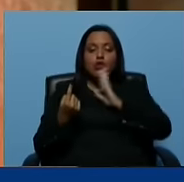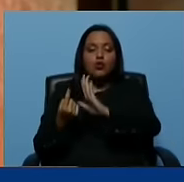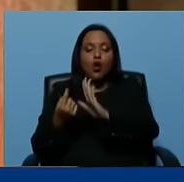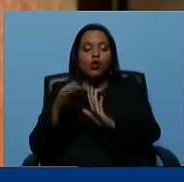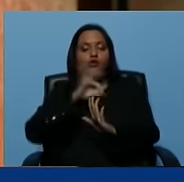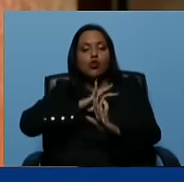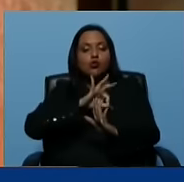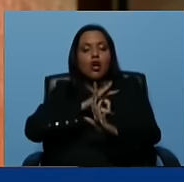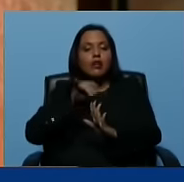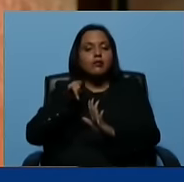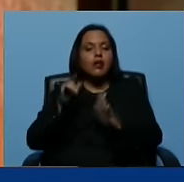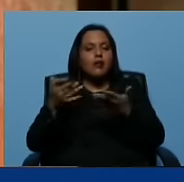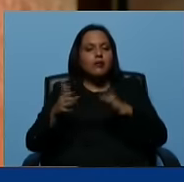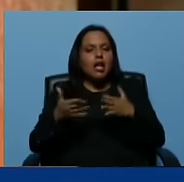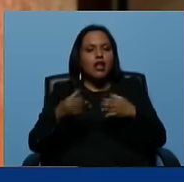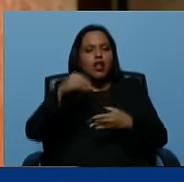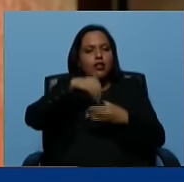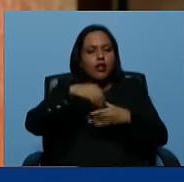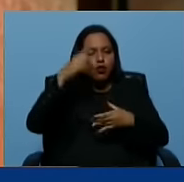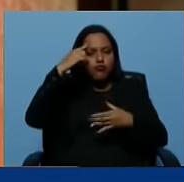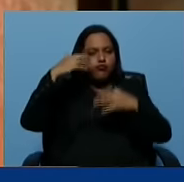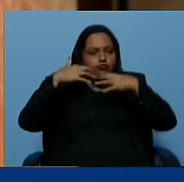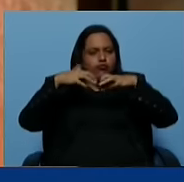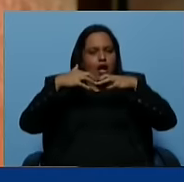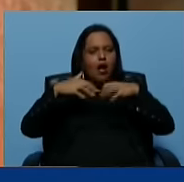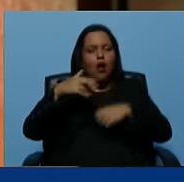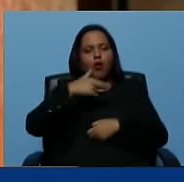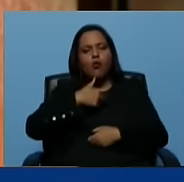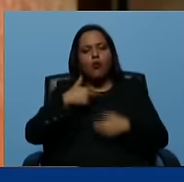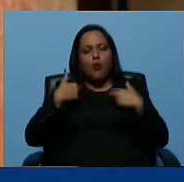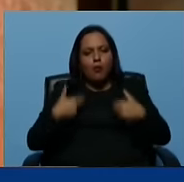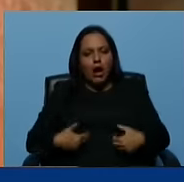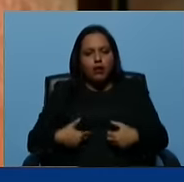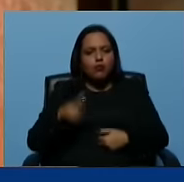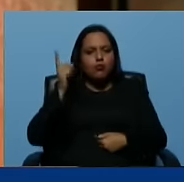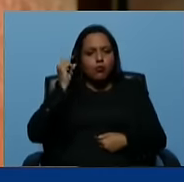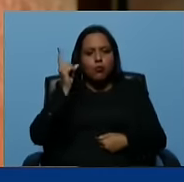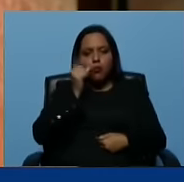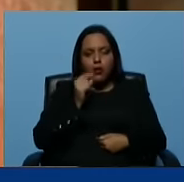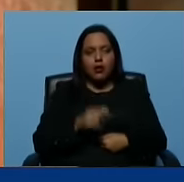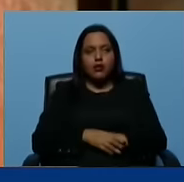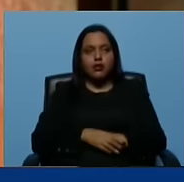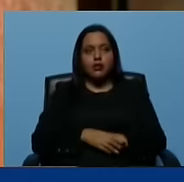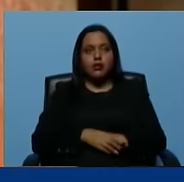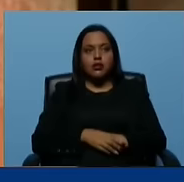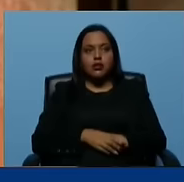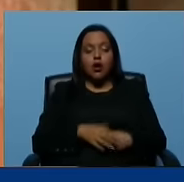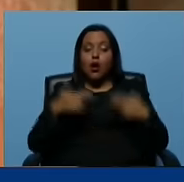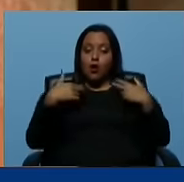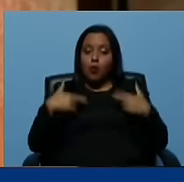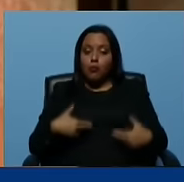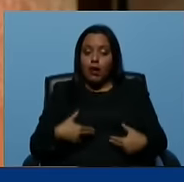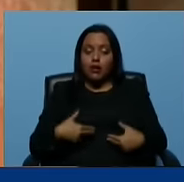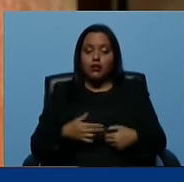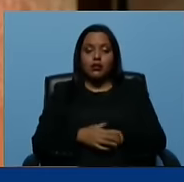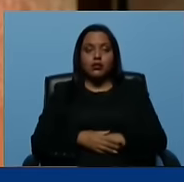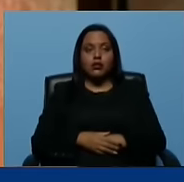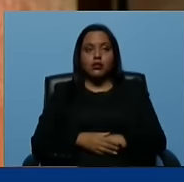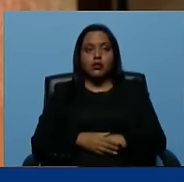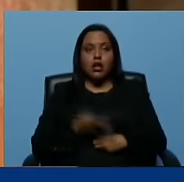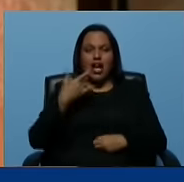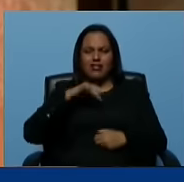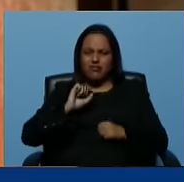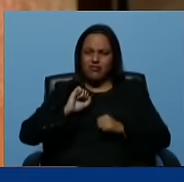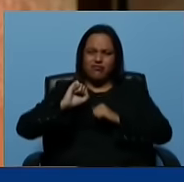miedo que está determinado en el cerebro de los humanos y las humanas. La especie humana tiene un